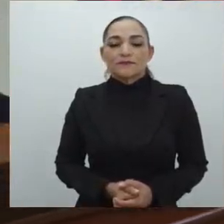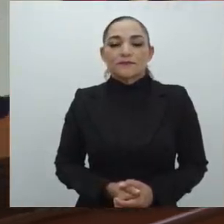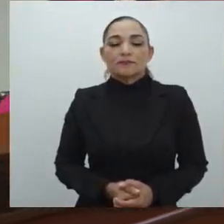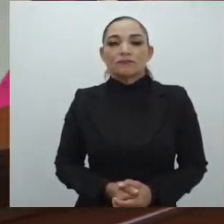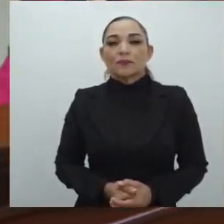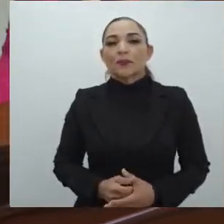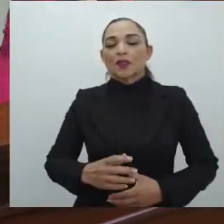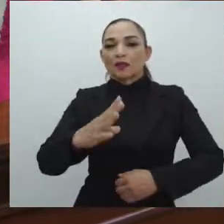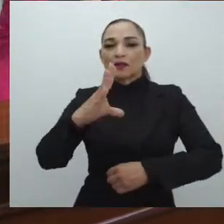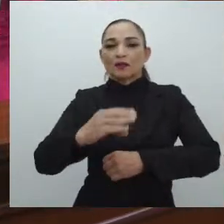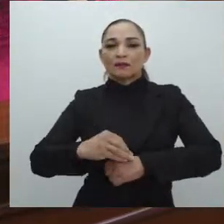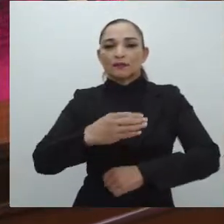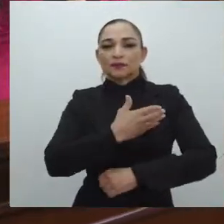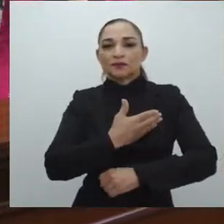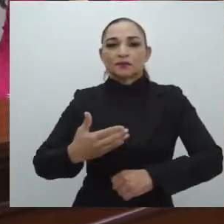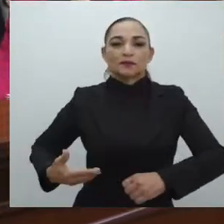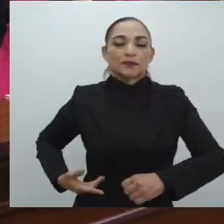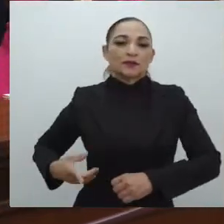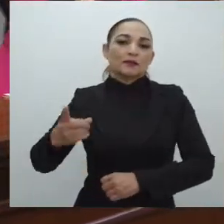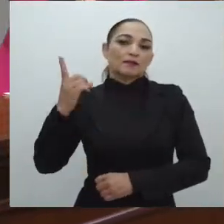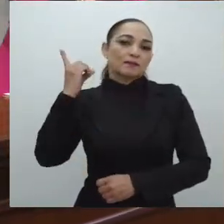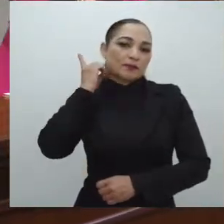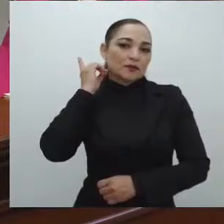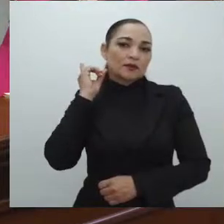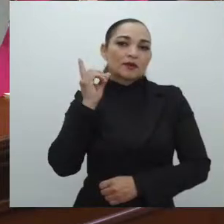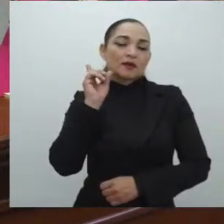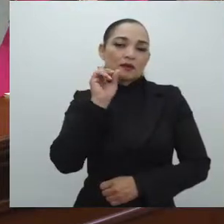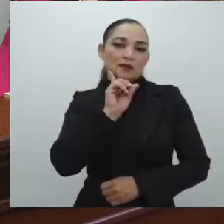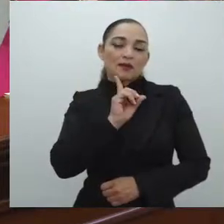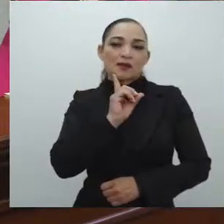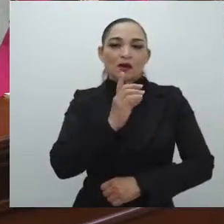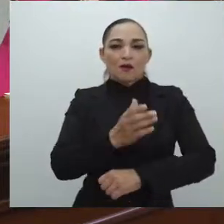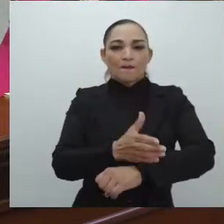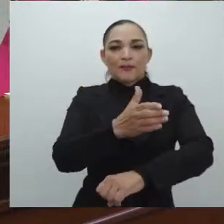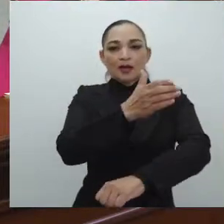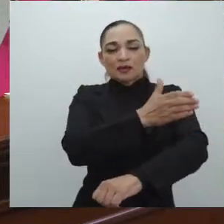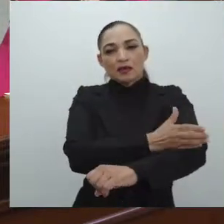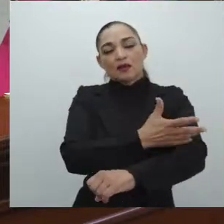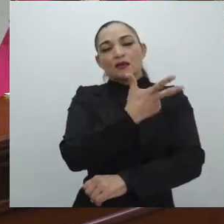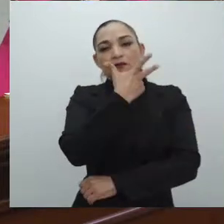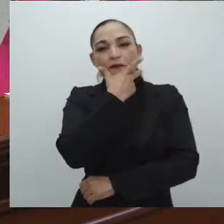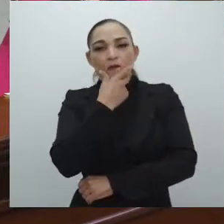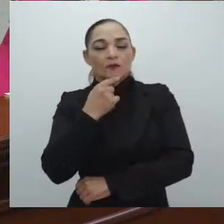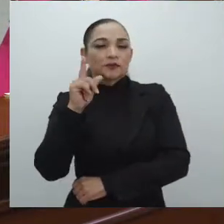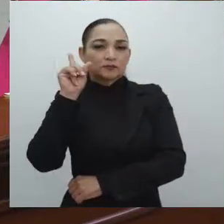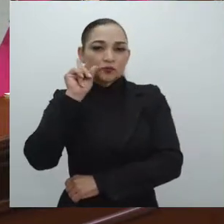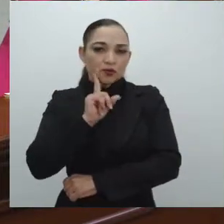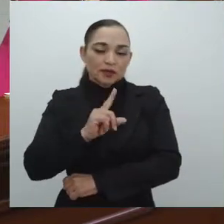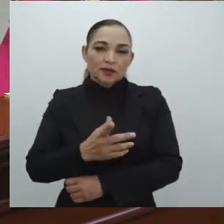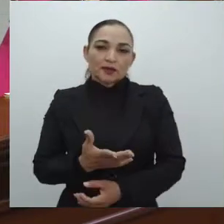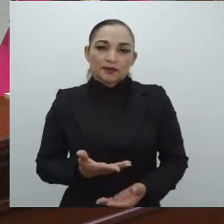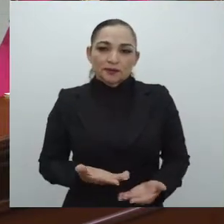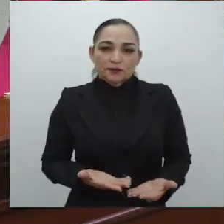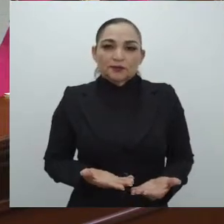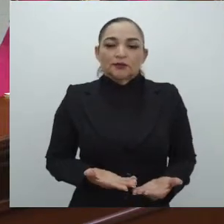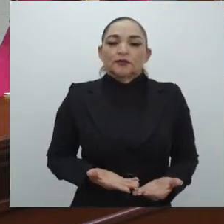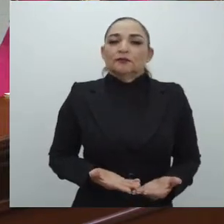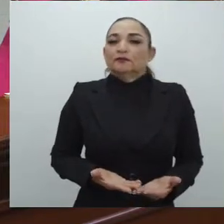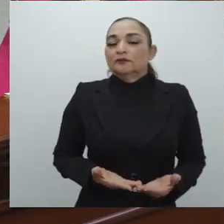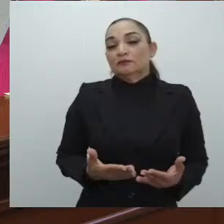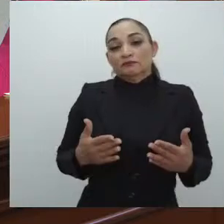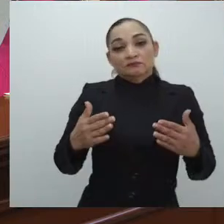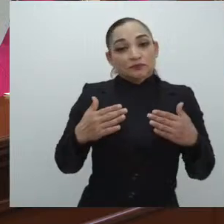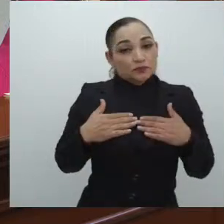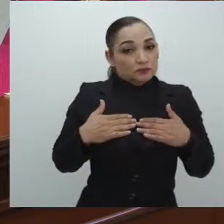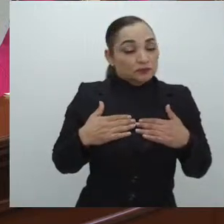Con su permiso, diputada presidenta, compañeros, compañeros, compañeras, en ningún